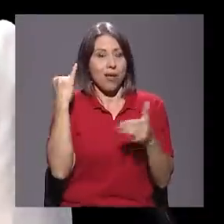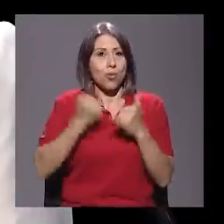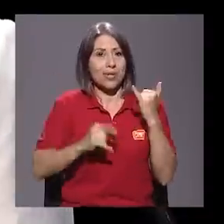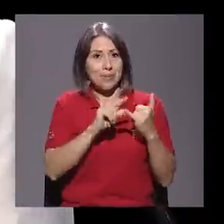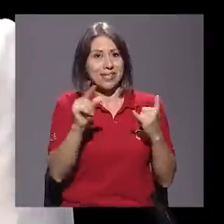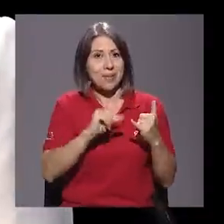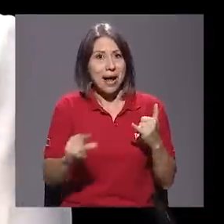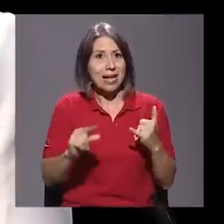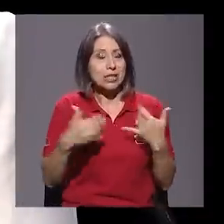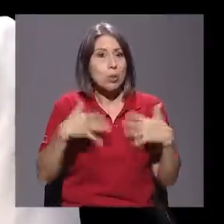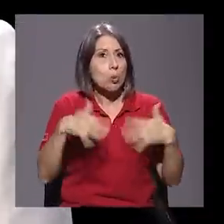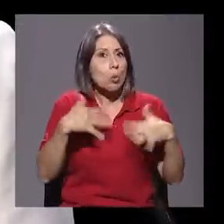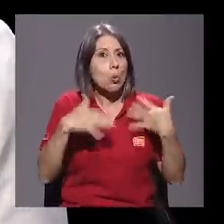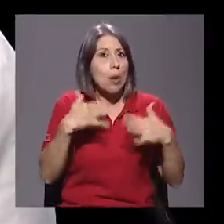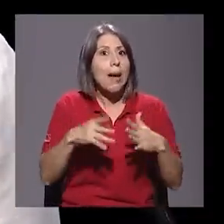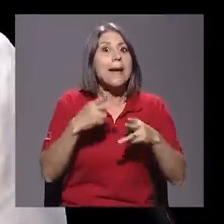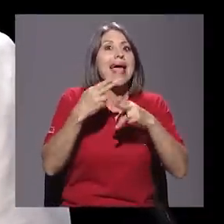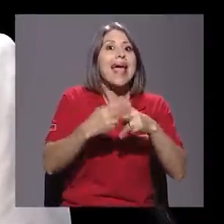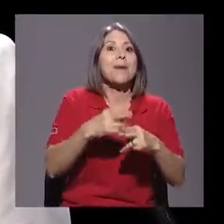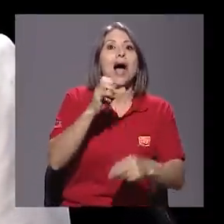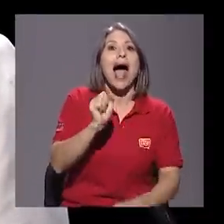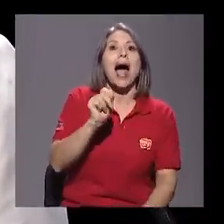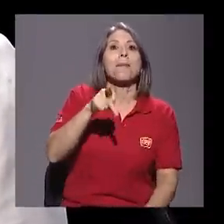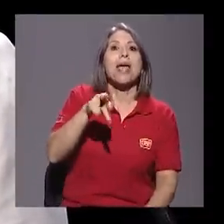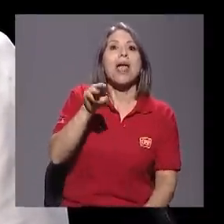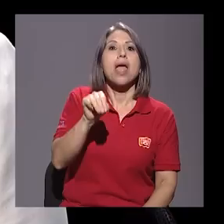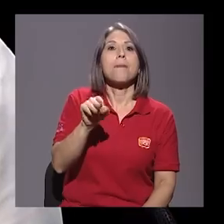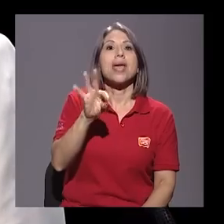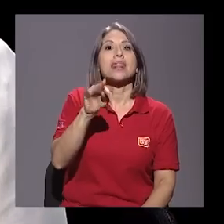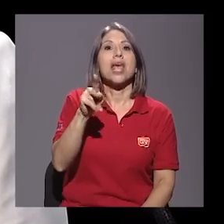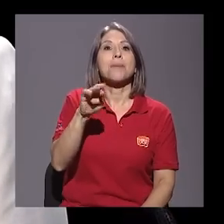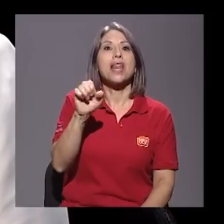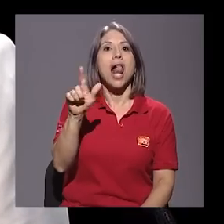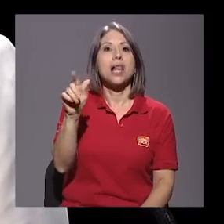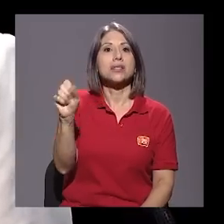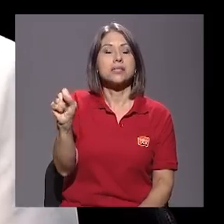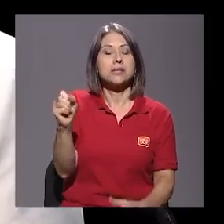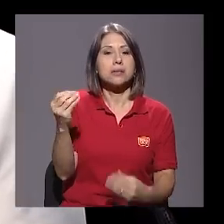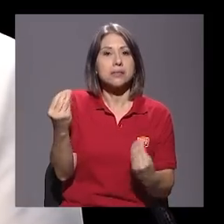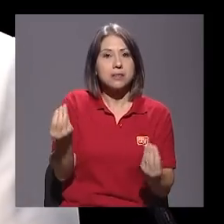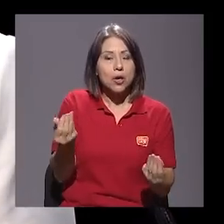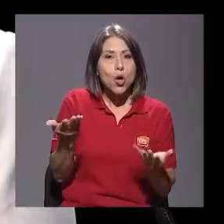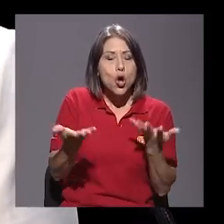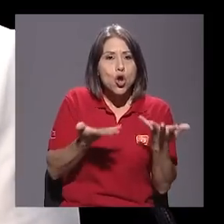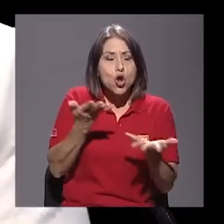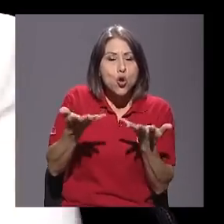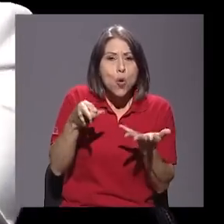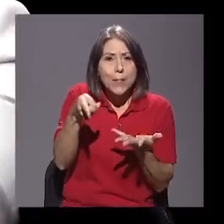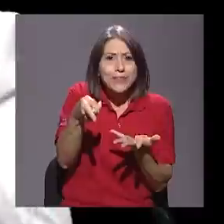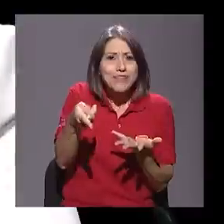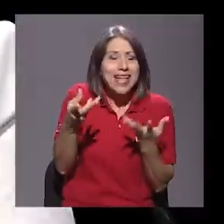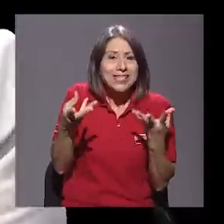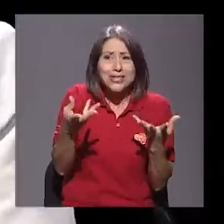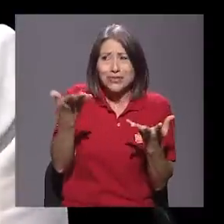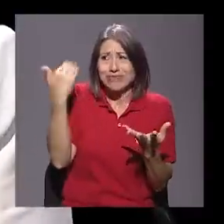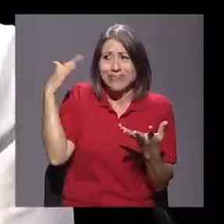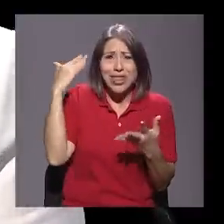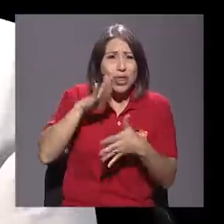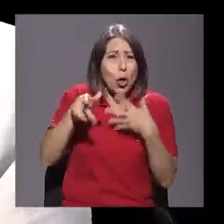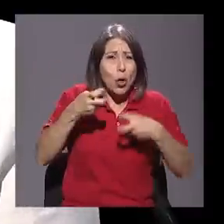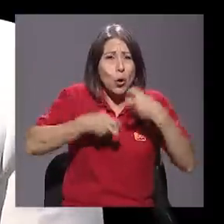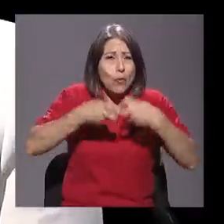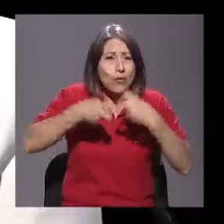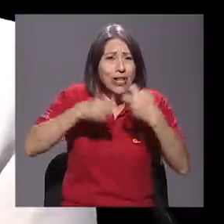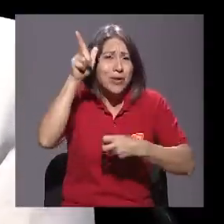eso. Yo creo que es muy reveladora. Vienen nombres como APM Terminals, que recién está además con todo el digamos, todo el conflicto allá en